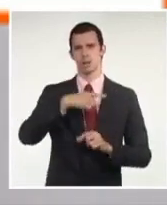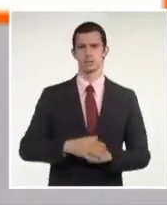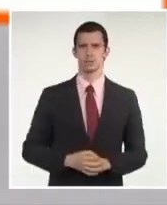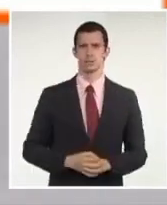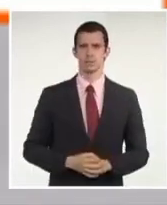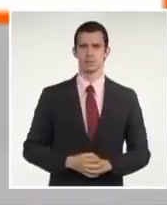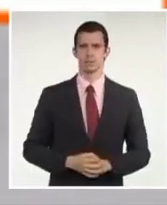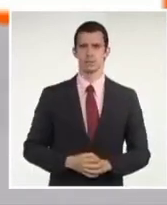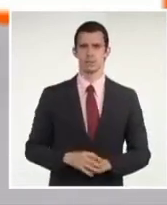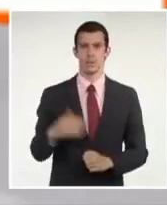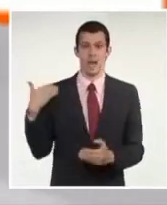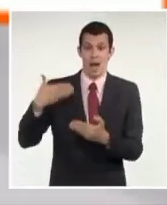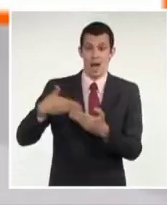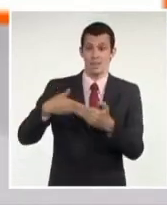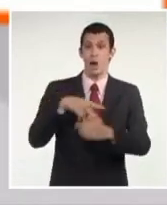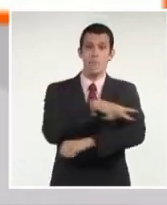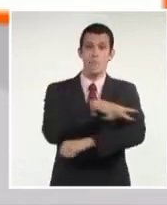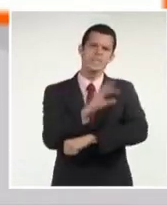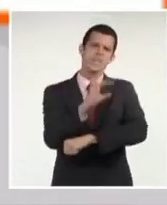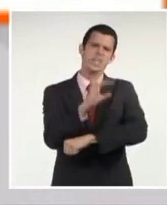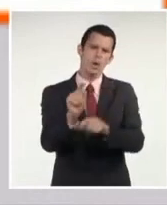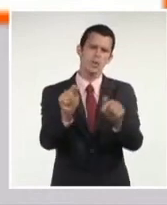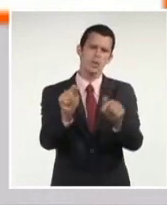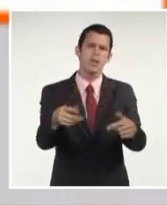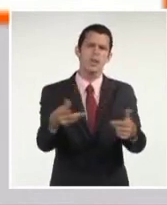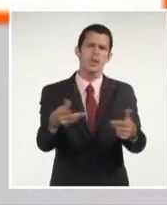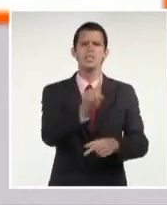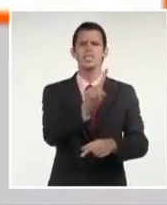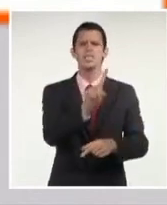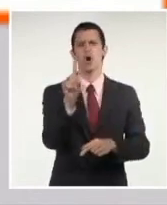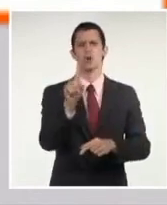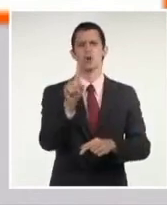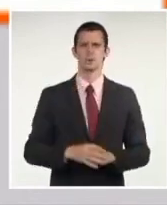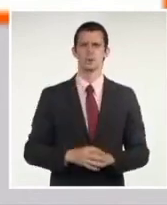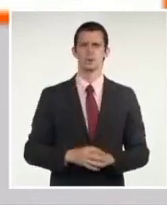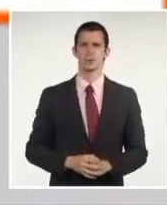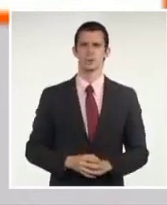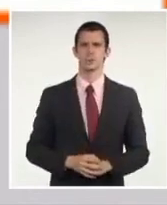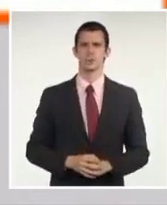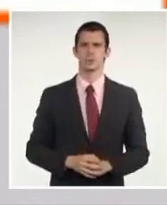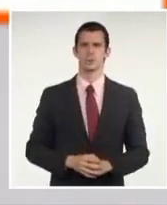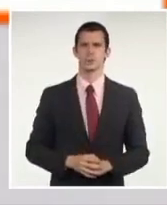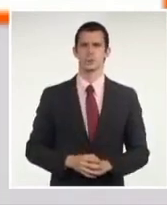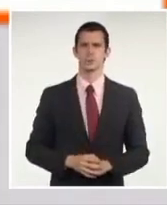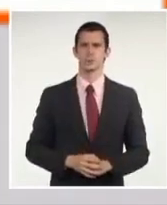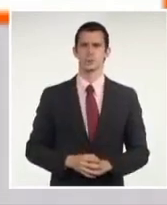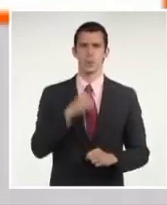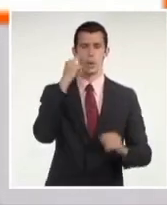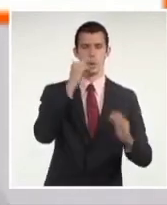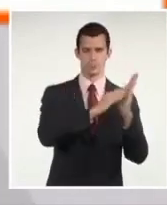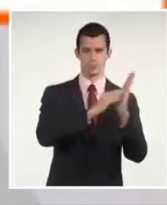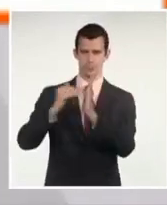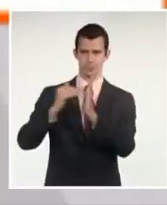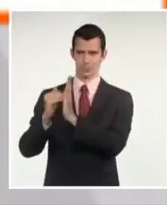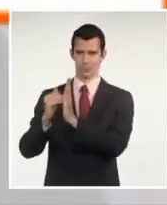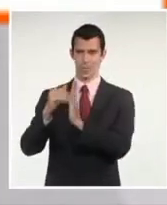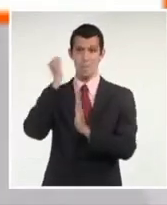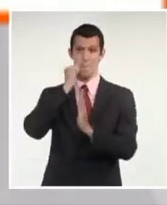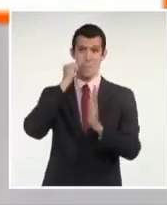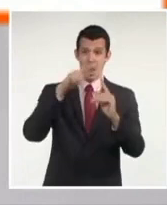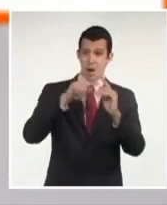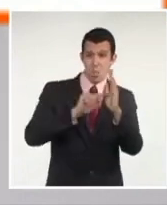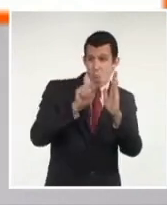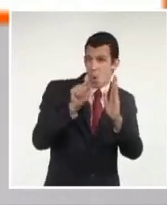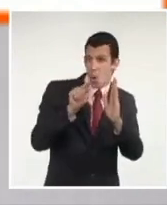el pico. Vean cómo en abril prácticamente nada, pero junio es el primer piquito y el pico grande, todo eso es julio, todo eso es delta a